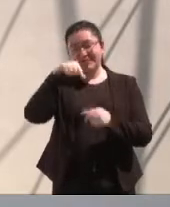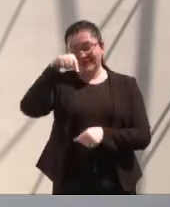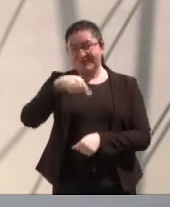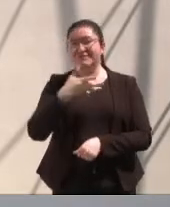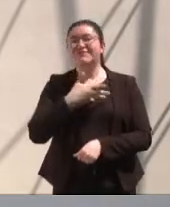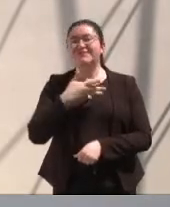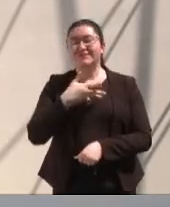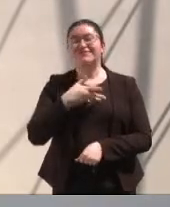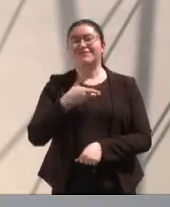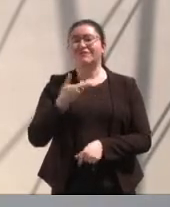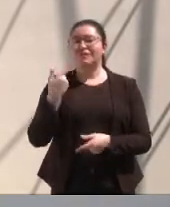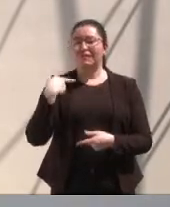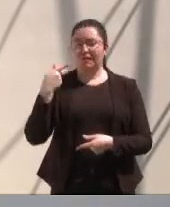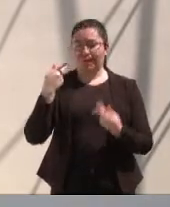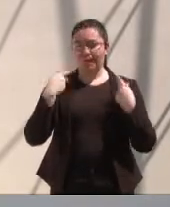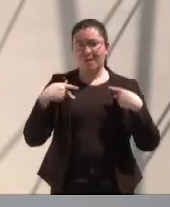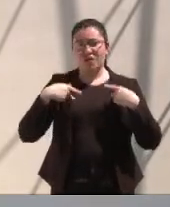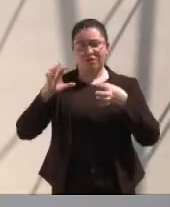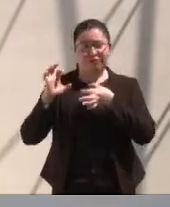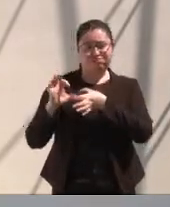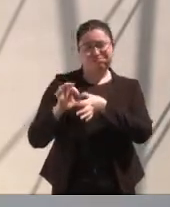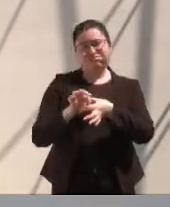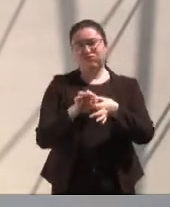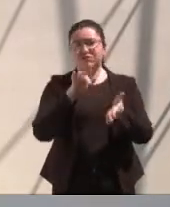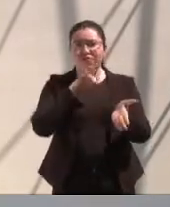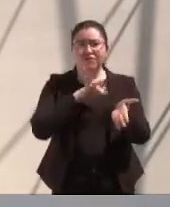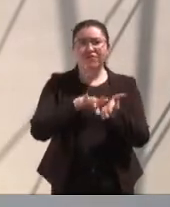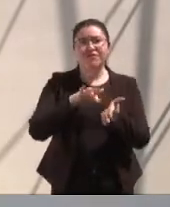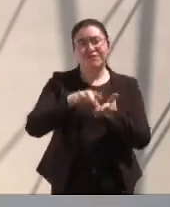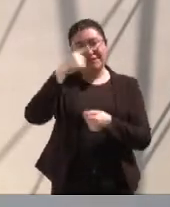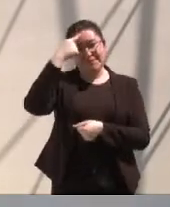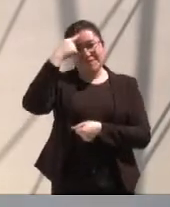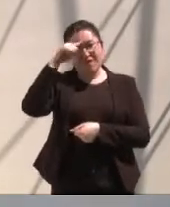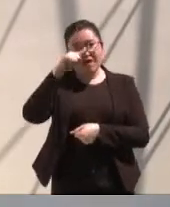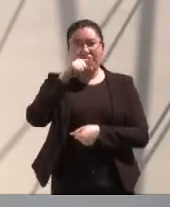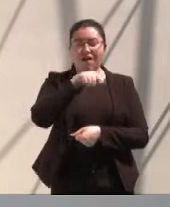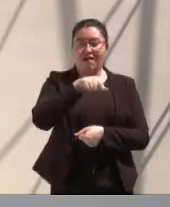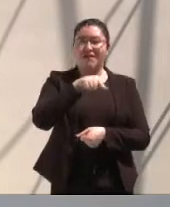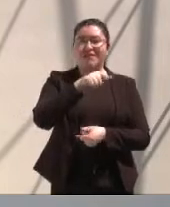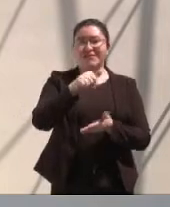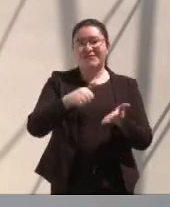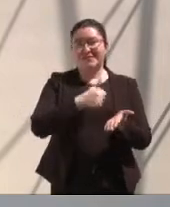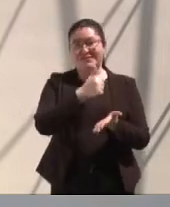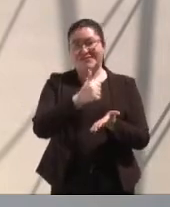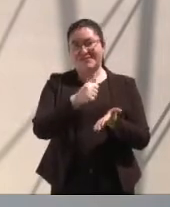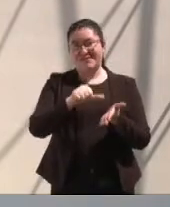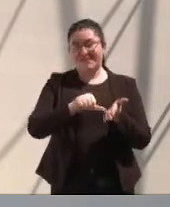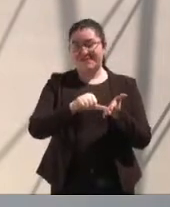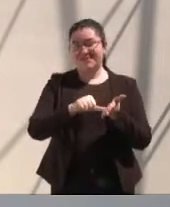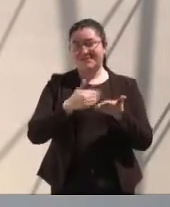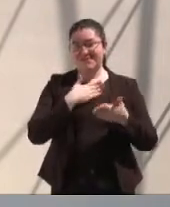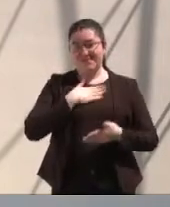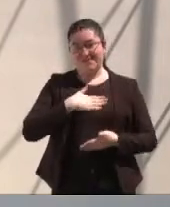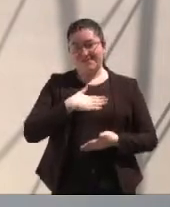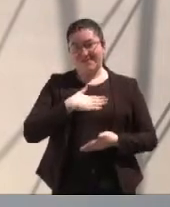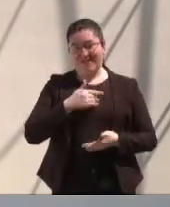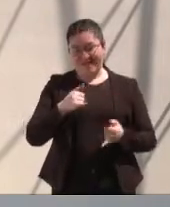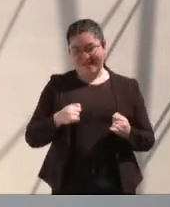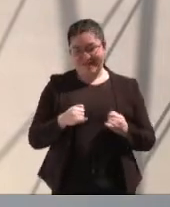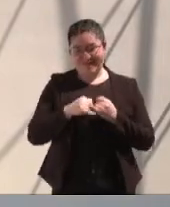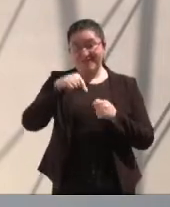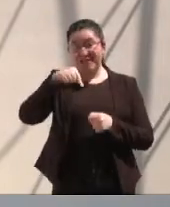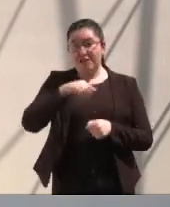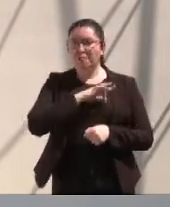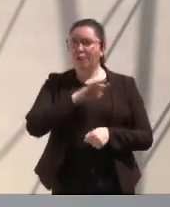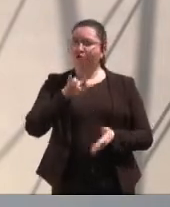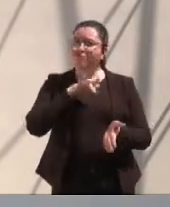que acompañe la implementación en las operaciones de este Centro de Justicia. Señalar que es una